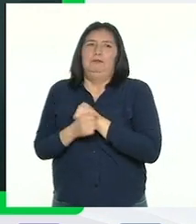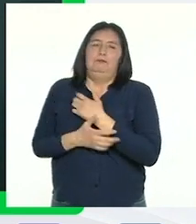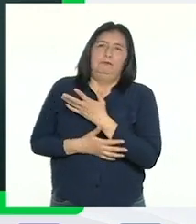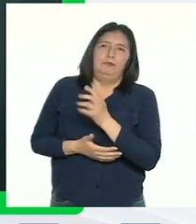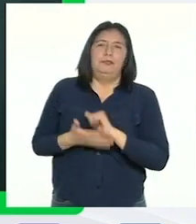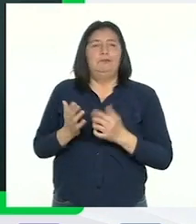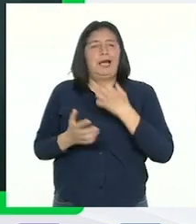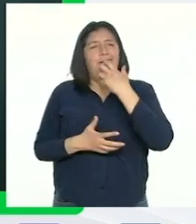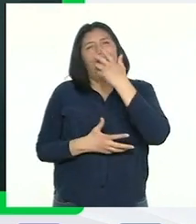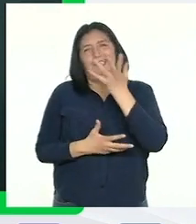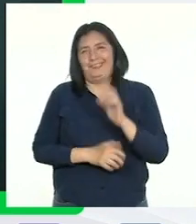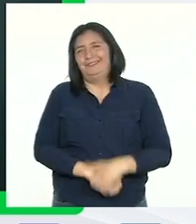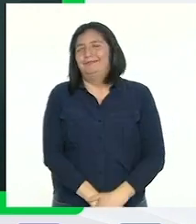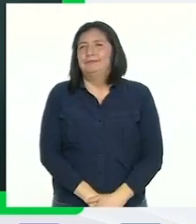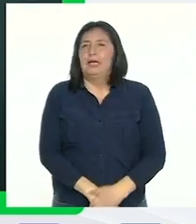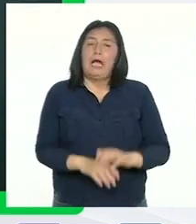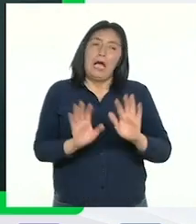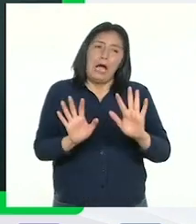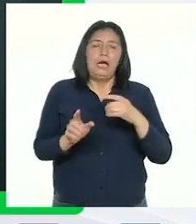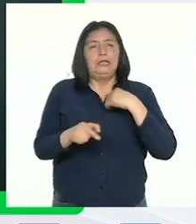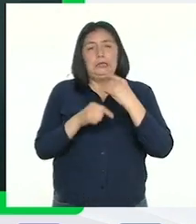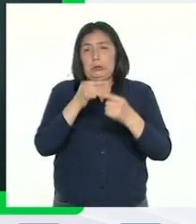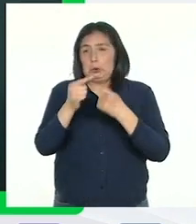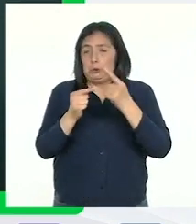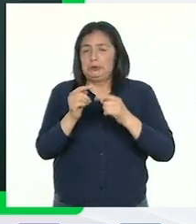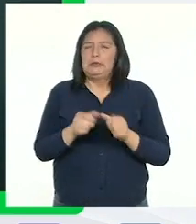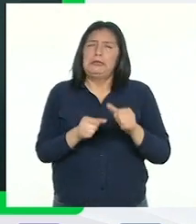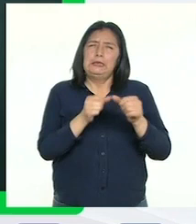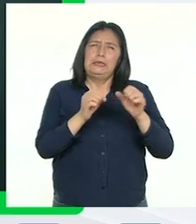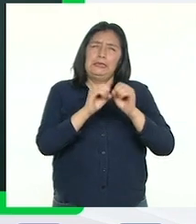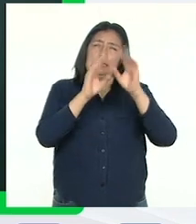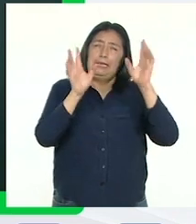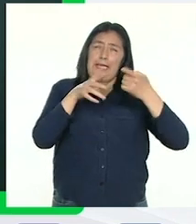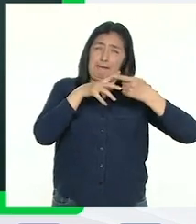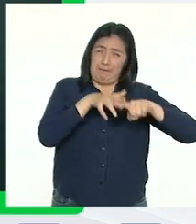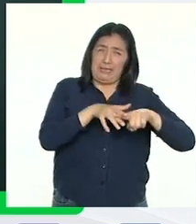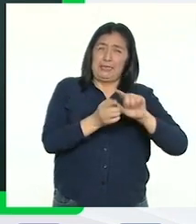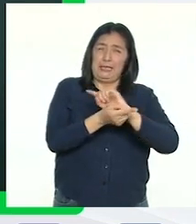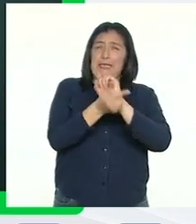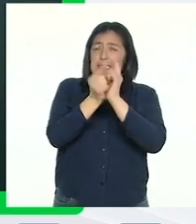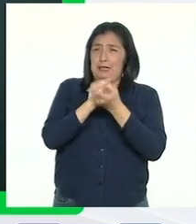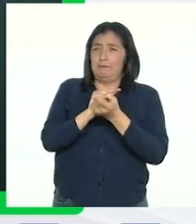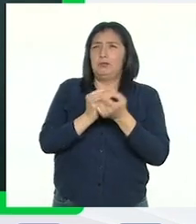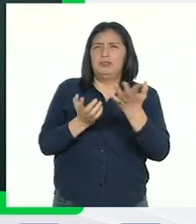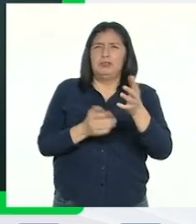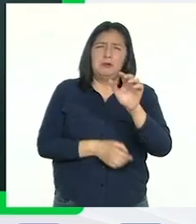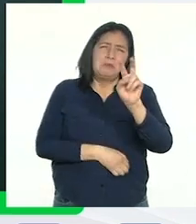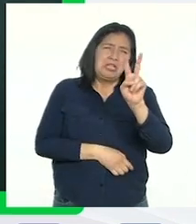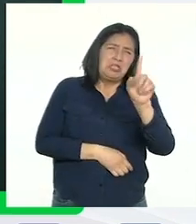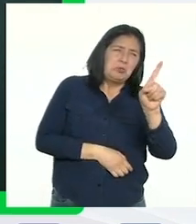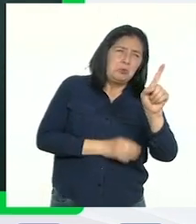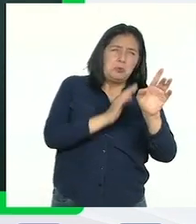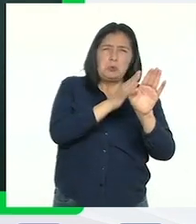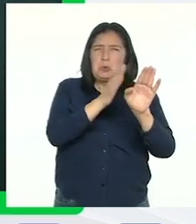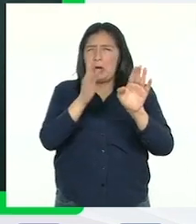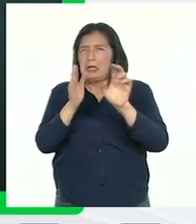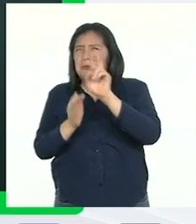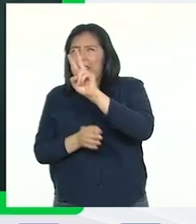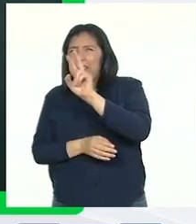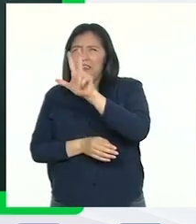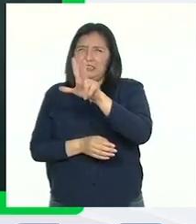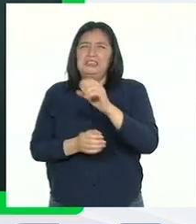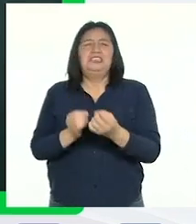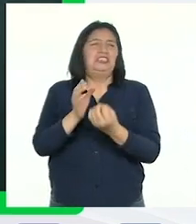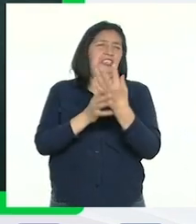más caliente, ¿no? Te contaré que la fecha que marca el inicio de este cambio está entre el 21 y el